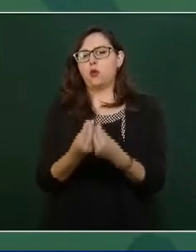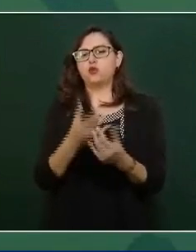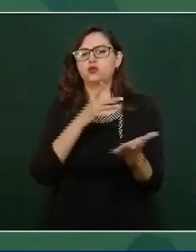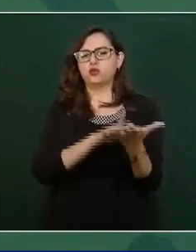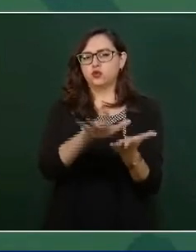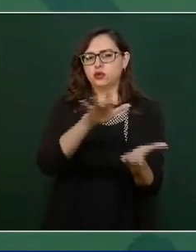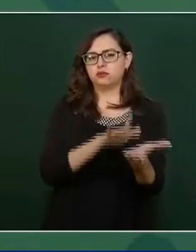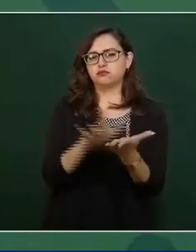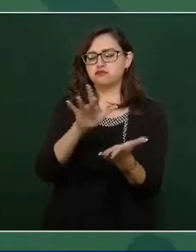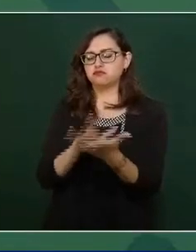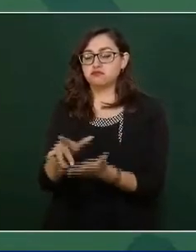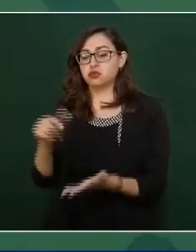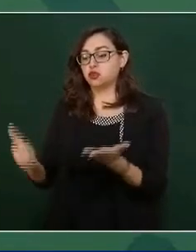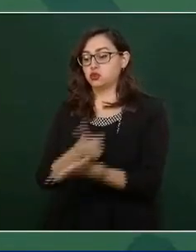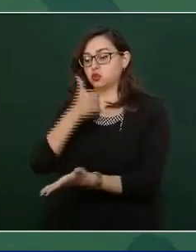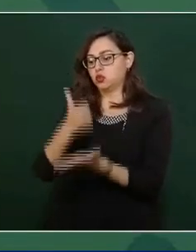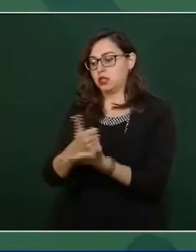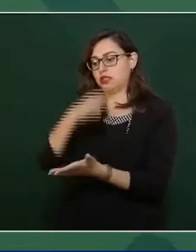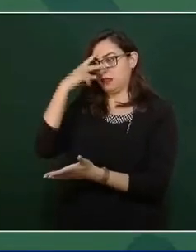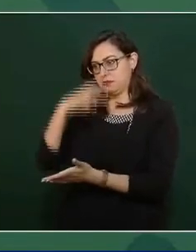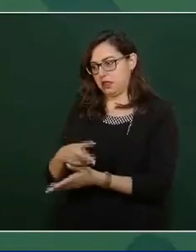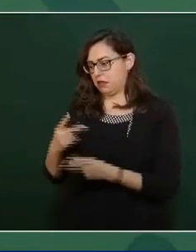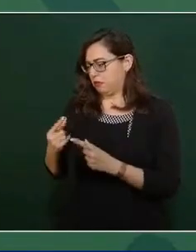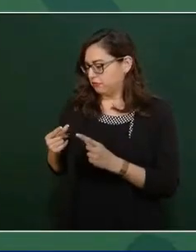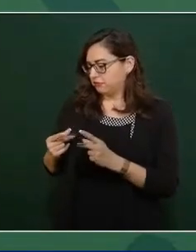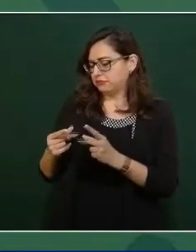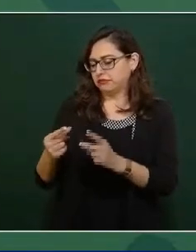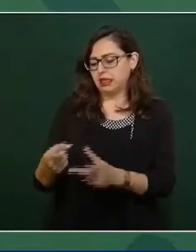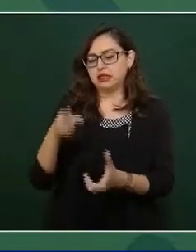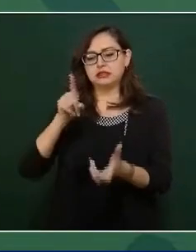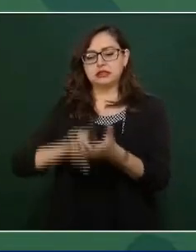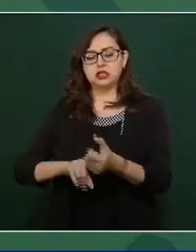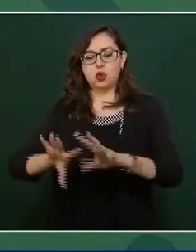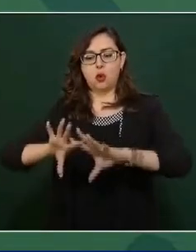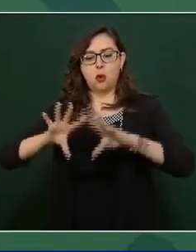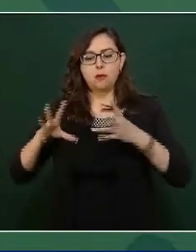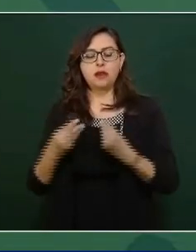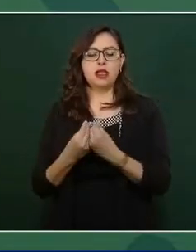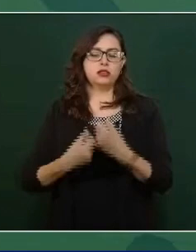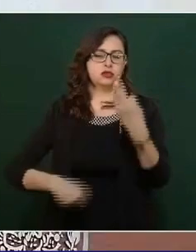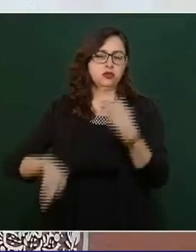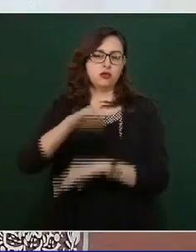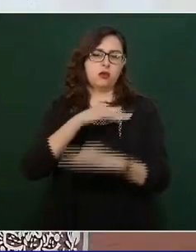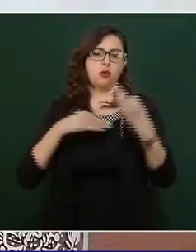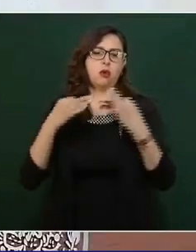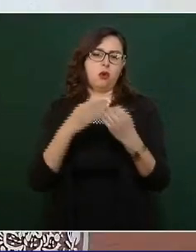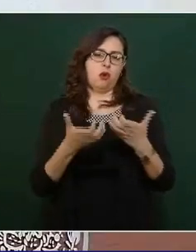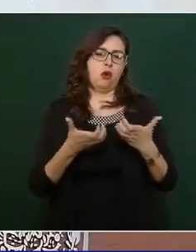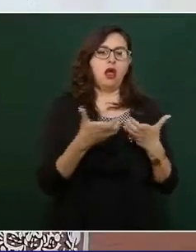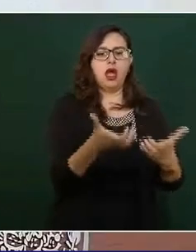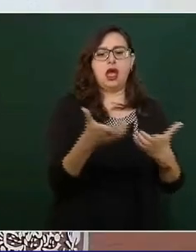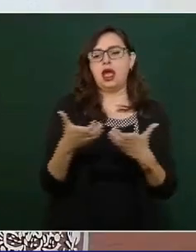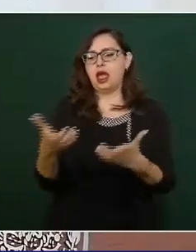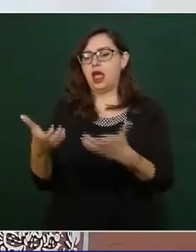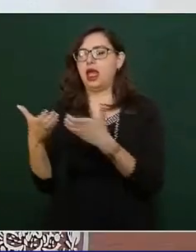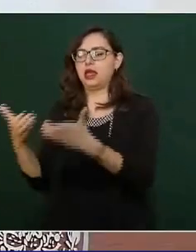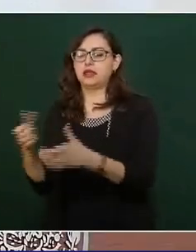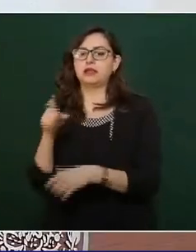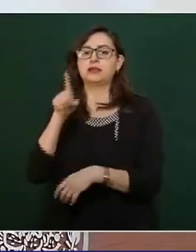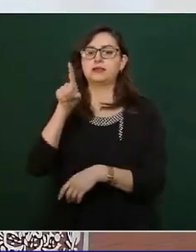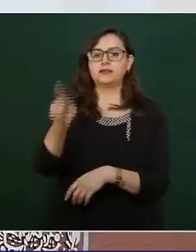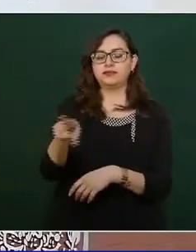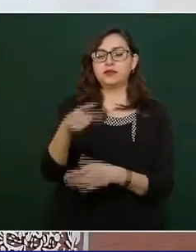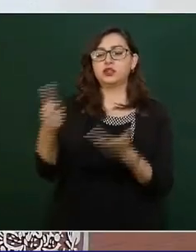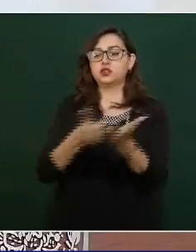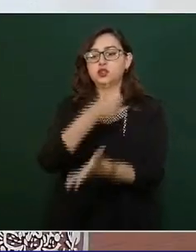haciendo distintas obras, particularmente un mejoramiento integral de todas las vialidades que vienen desde el Aeropuerto Internacional de